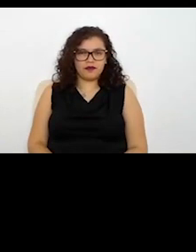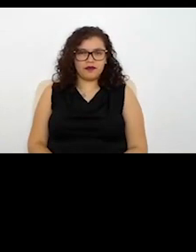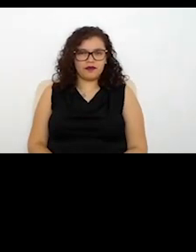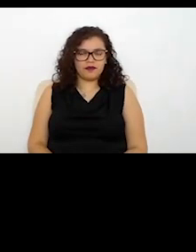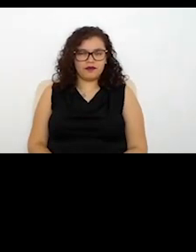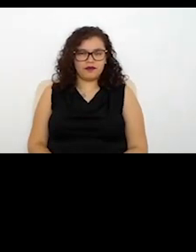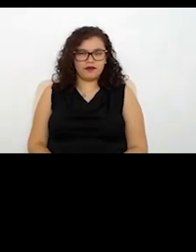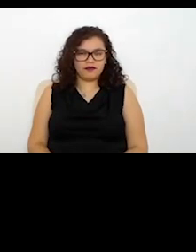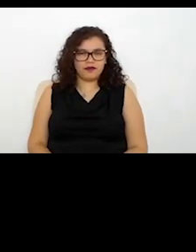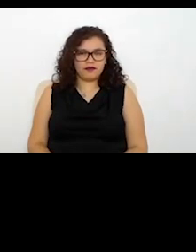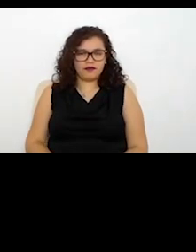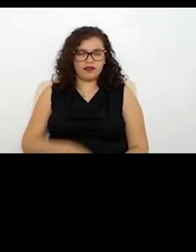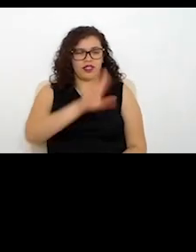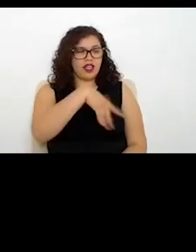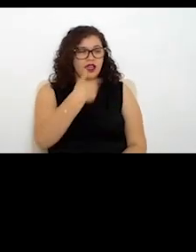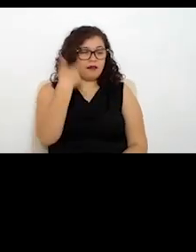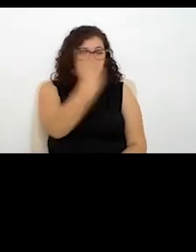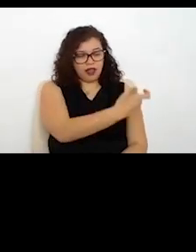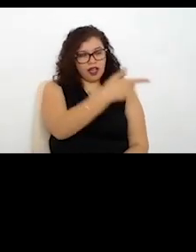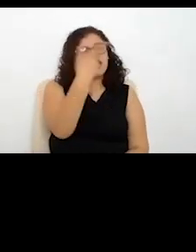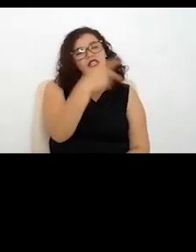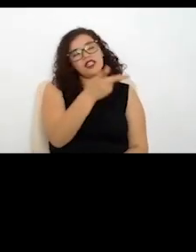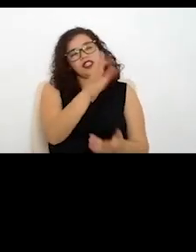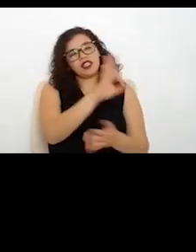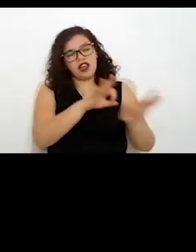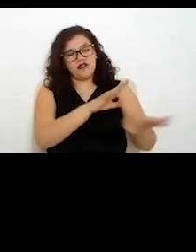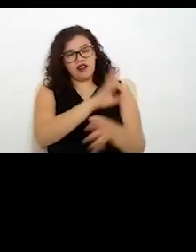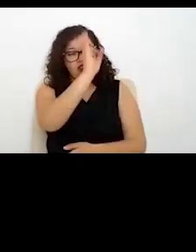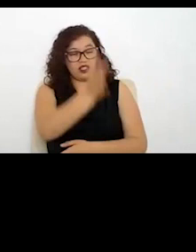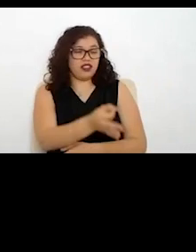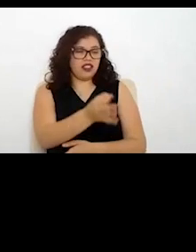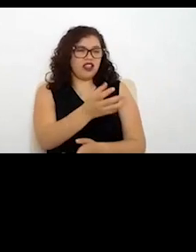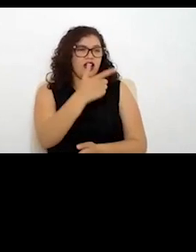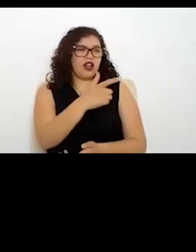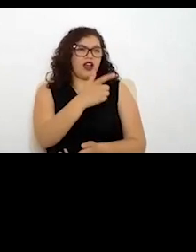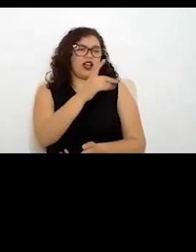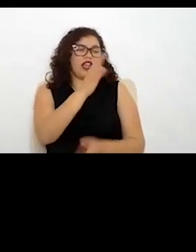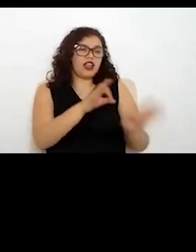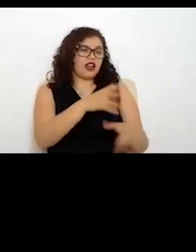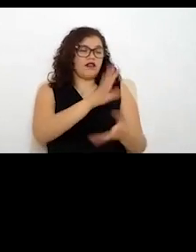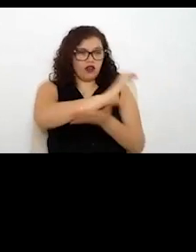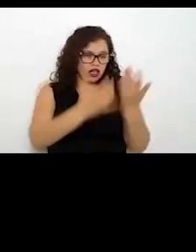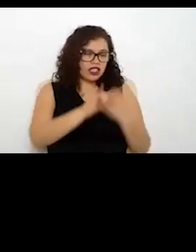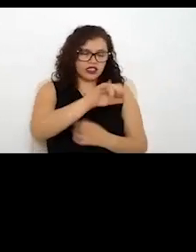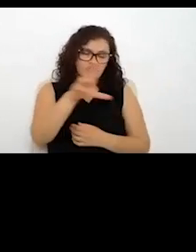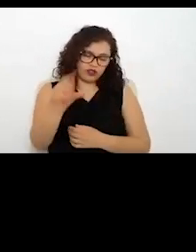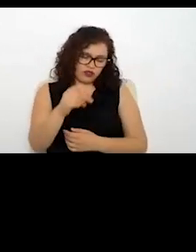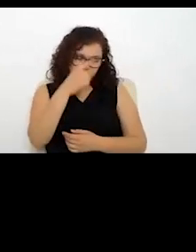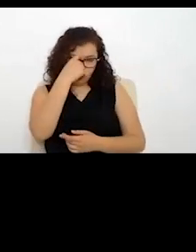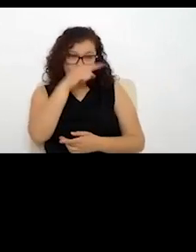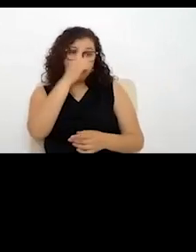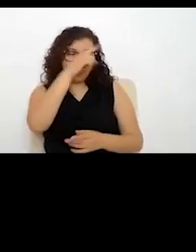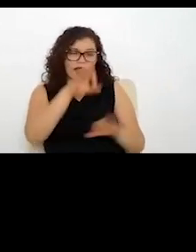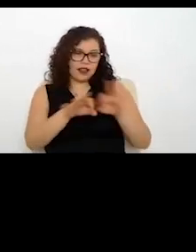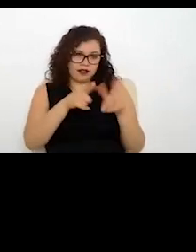influir tanto en el salario como en la obtención del propio empleo o de poder mantener ese empleo.